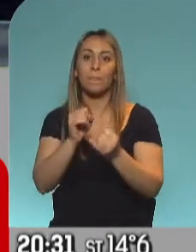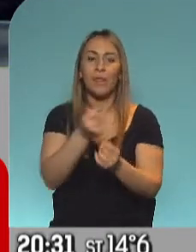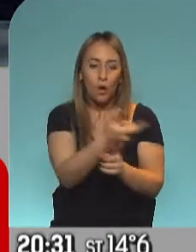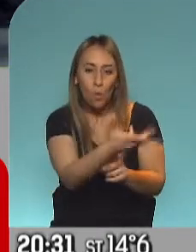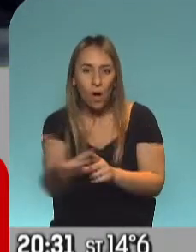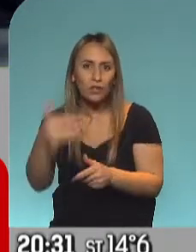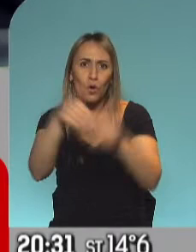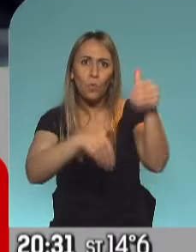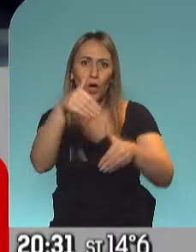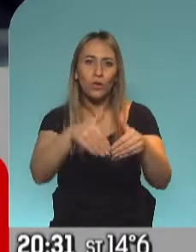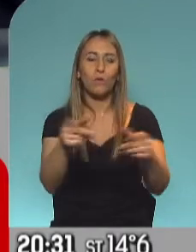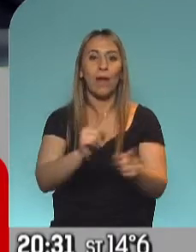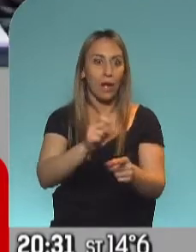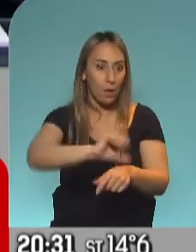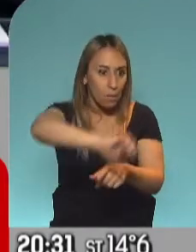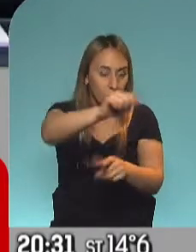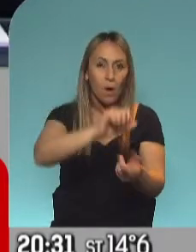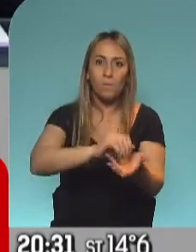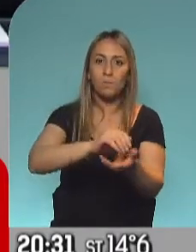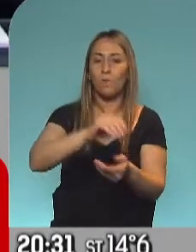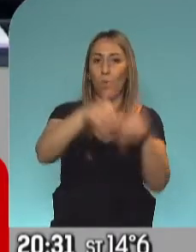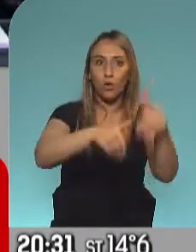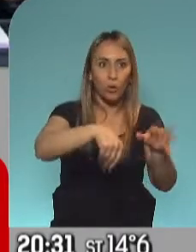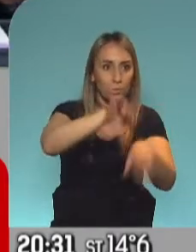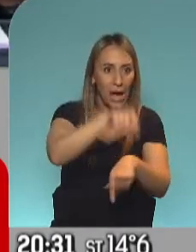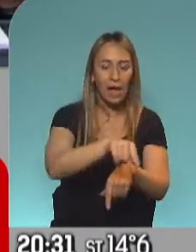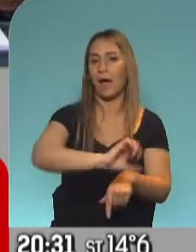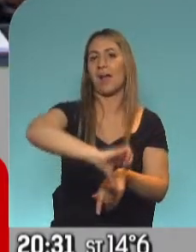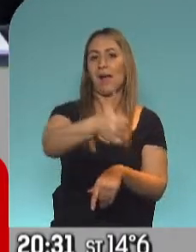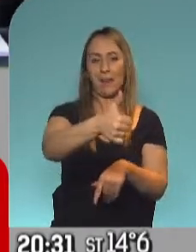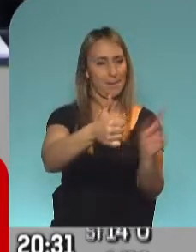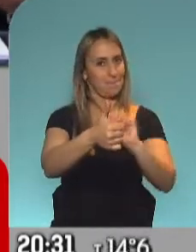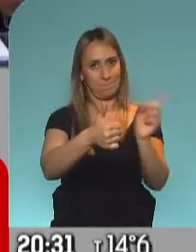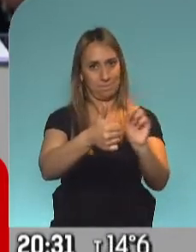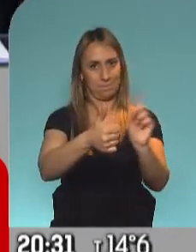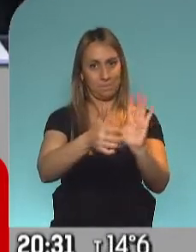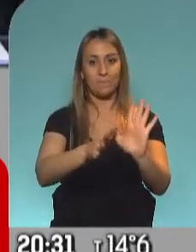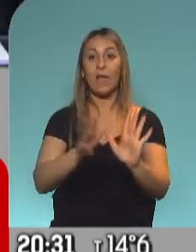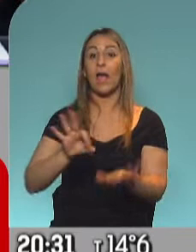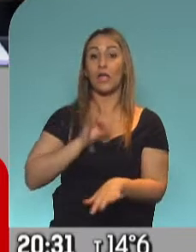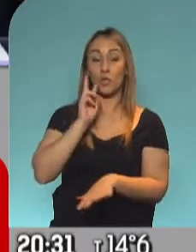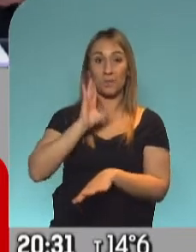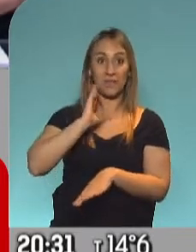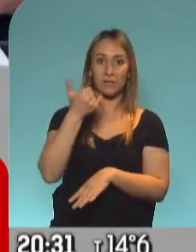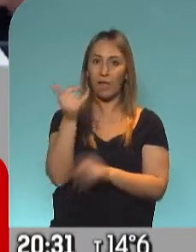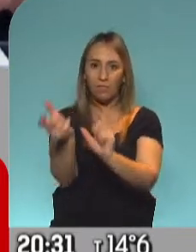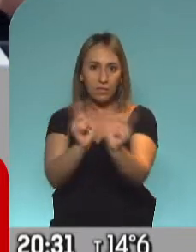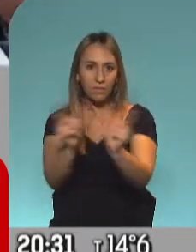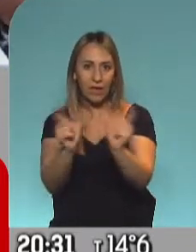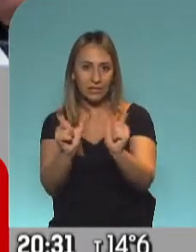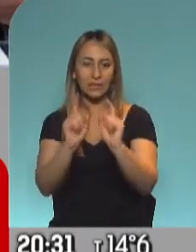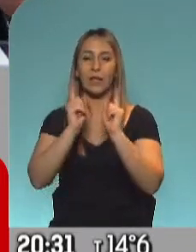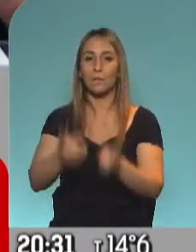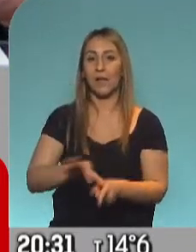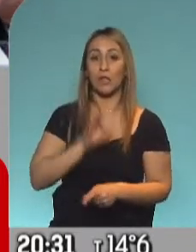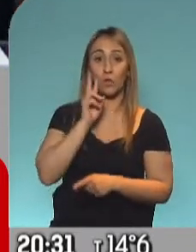significa que puedas ganar una elección. Efectivamente, y eso, como decía, bueno, en el año 2016 tuvimos esa diferencia. Hubo otras instancias también en el año 2000,